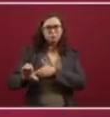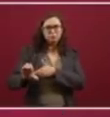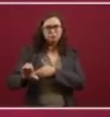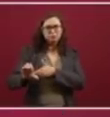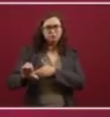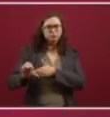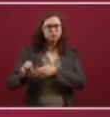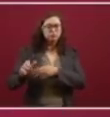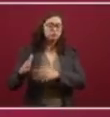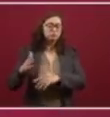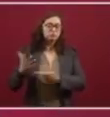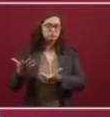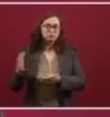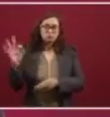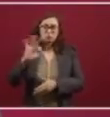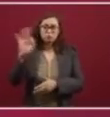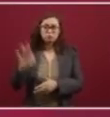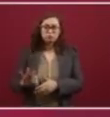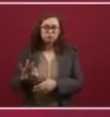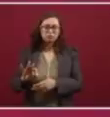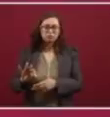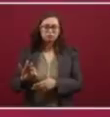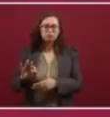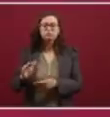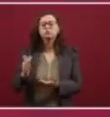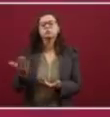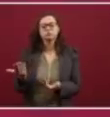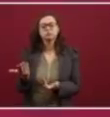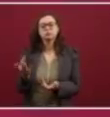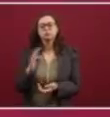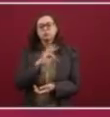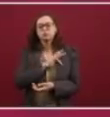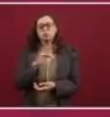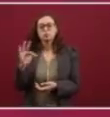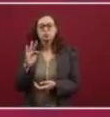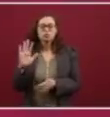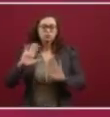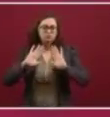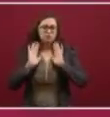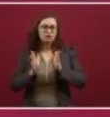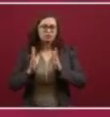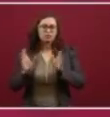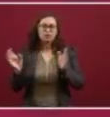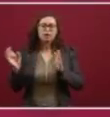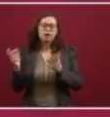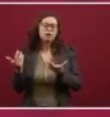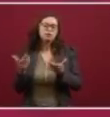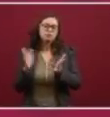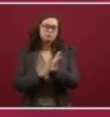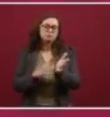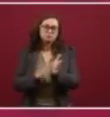importante de su crédito, se le va a entregar su escritura.